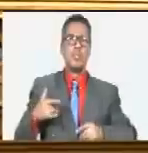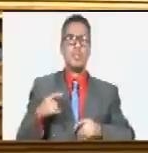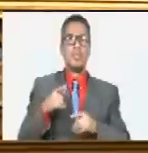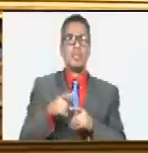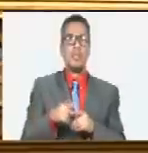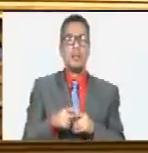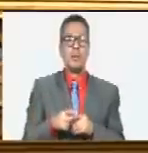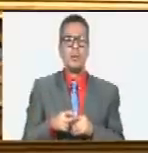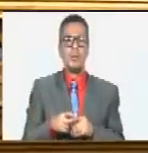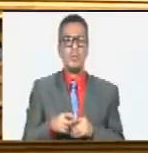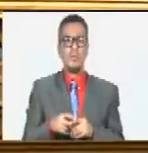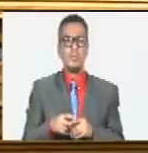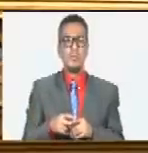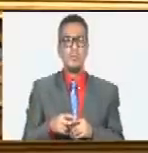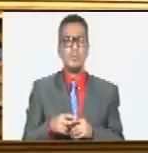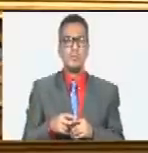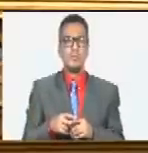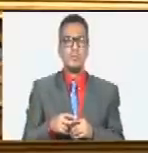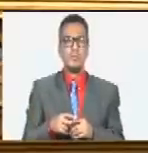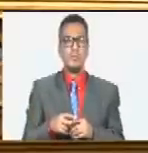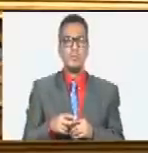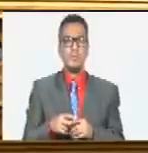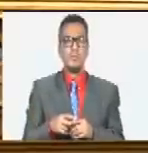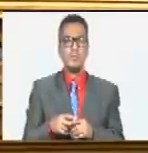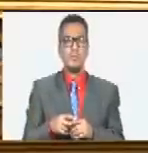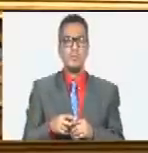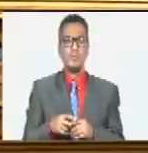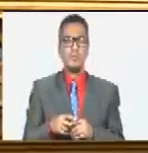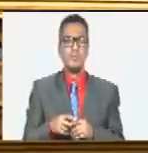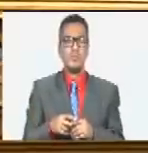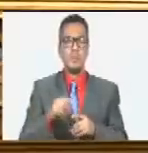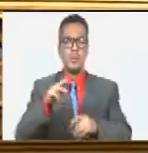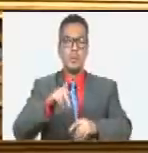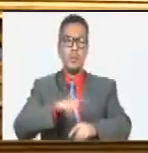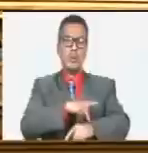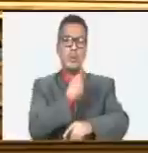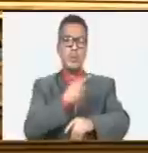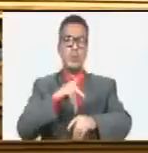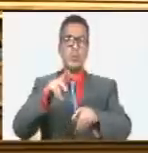mujer que discurría por la poesía, por las artes plásticas.